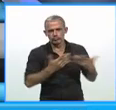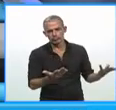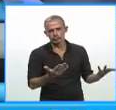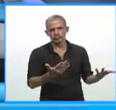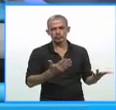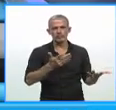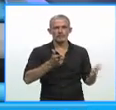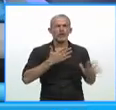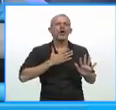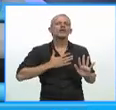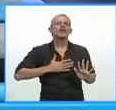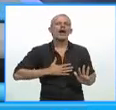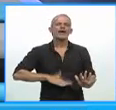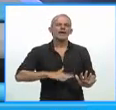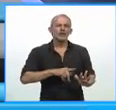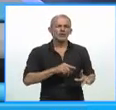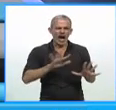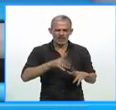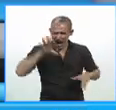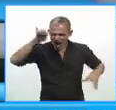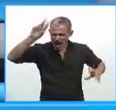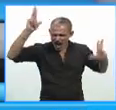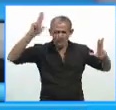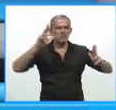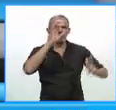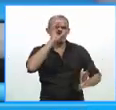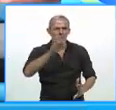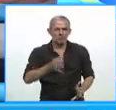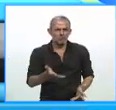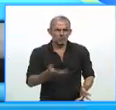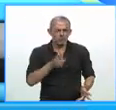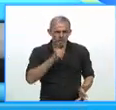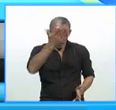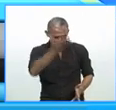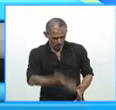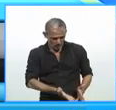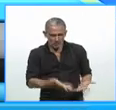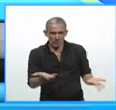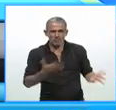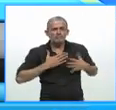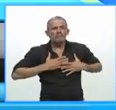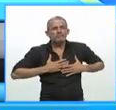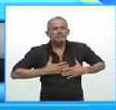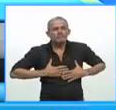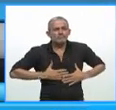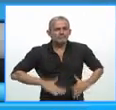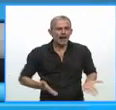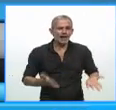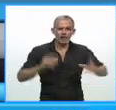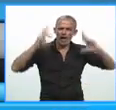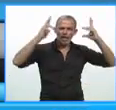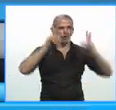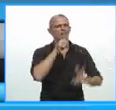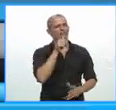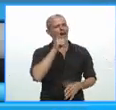siempre... Igual así tranquilo como ella, no lo veo retándote nunca. Siempre sano. ¿Alguna vez? Mirá cómo dijo. Ah, sí. Parece, Santi,